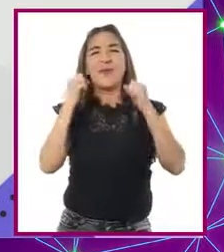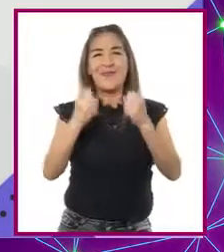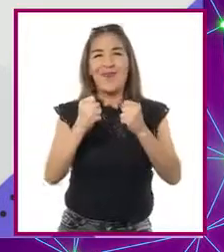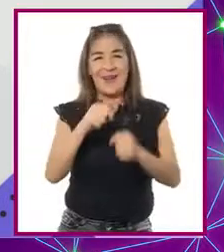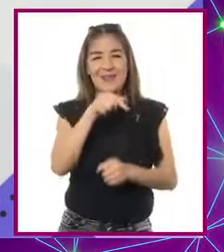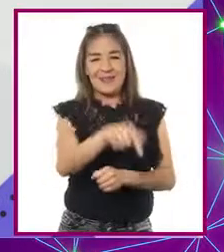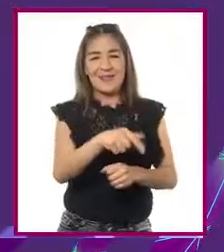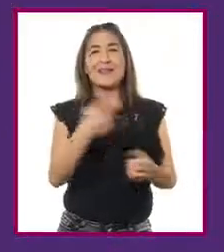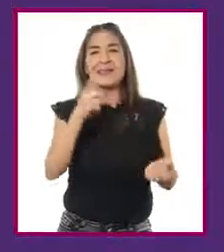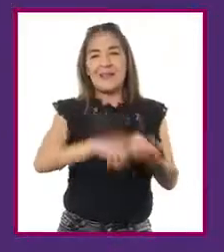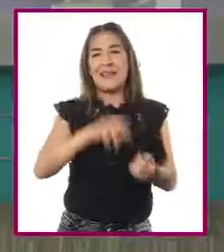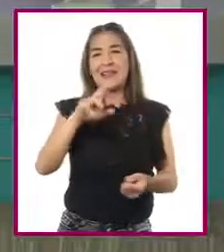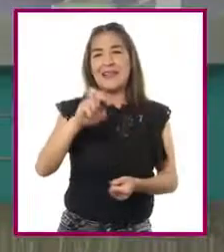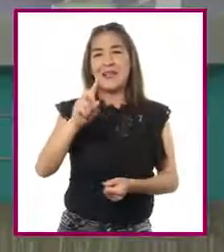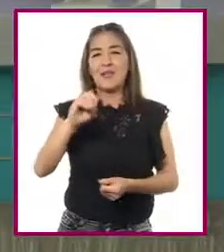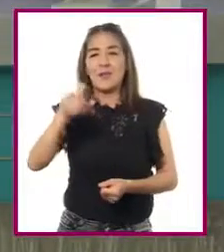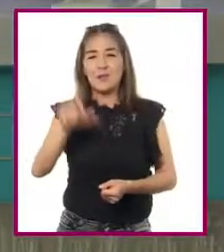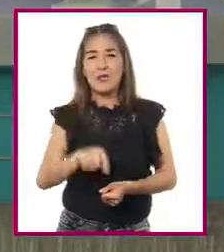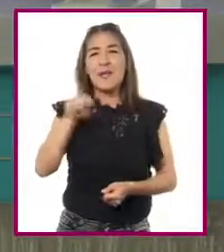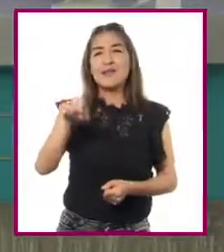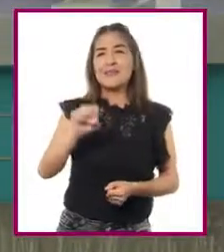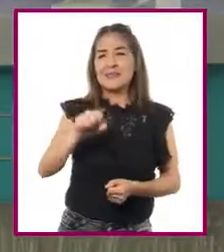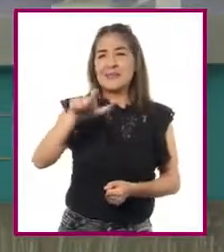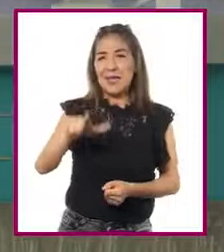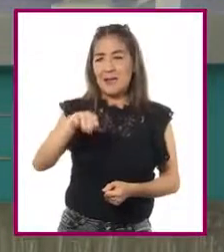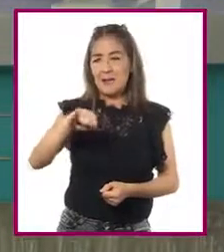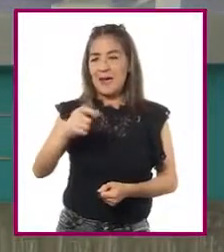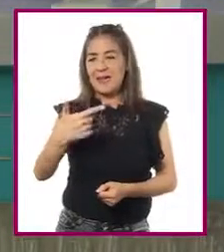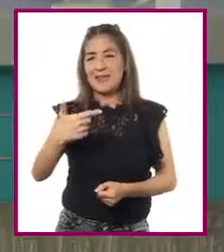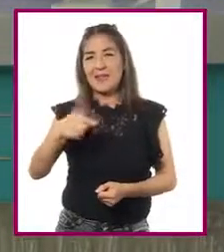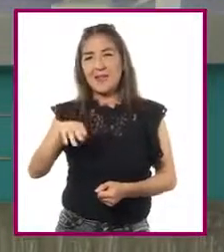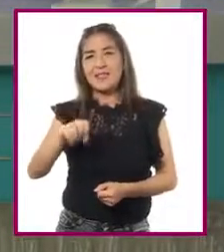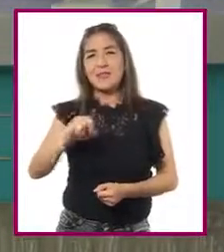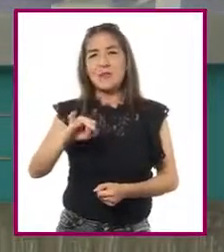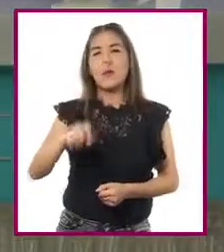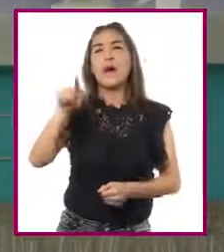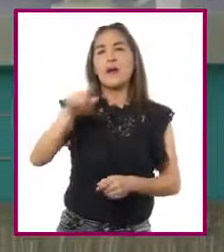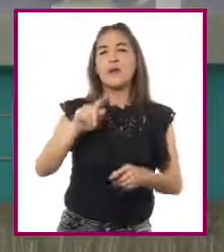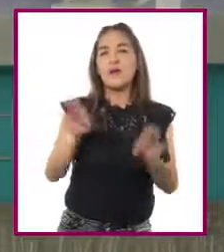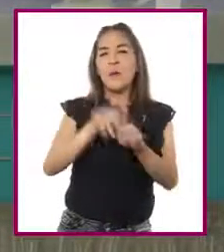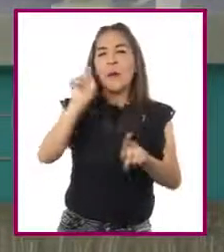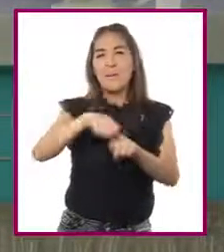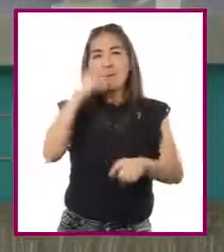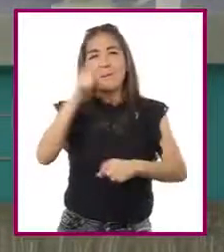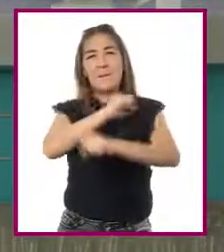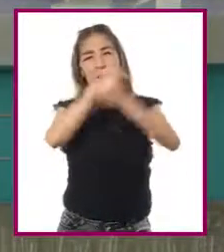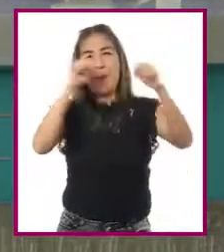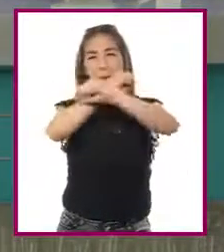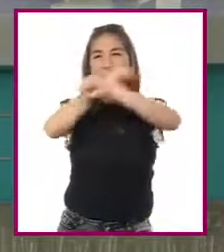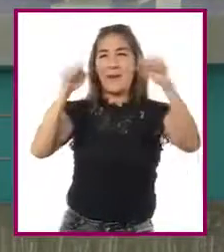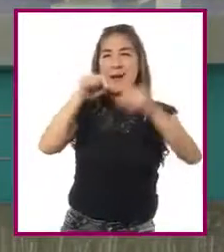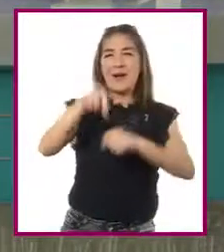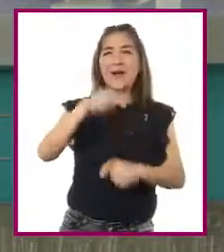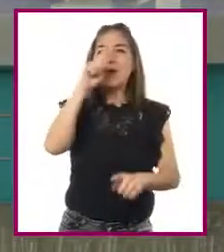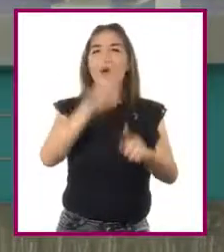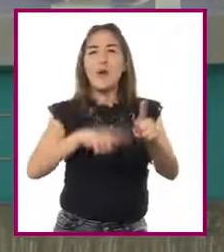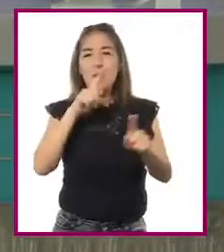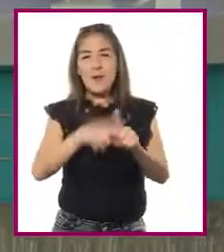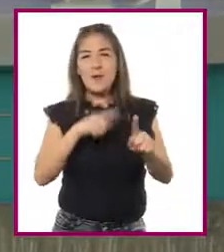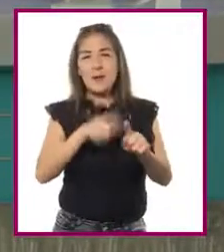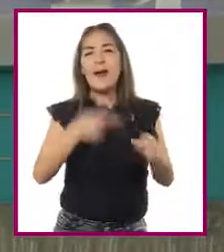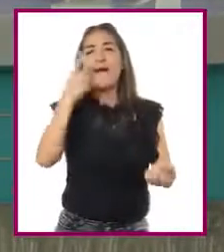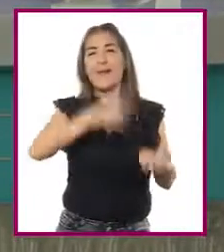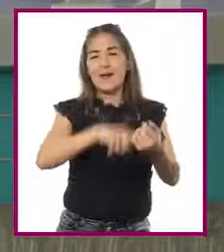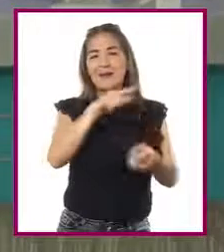redox. Las sales de magnesio se utilizan en los fuegos artificiales por los colores que se producen en las reacciones